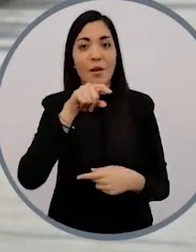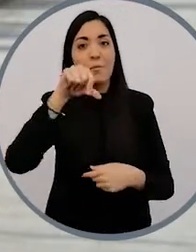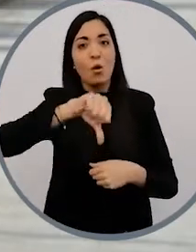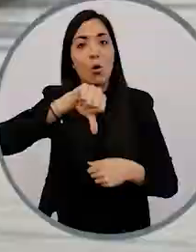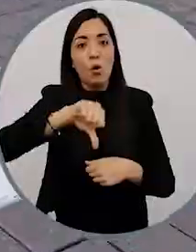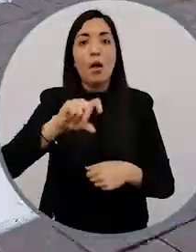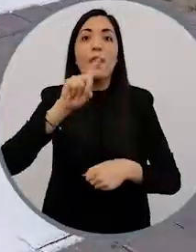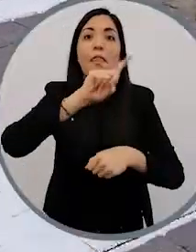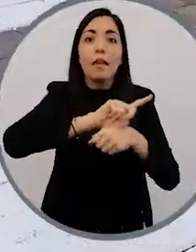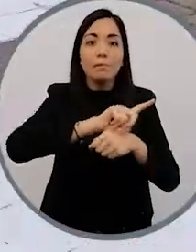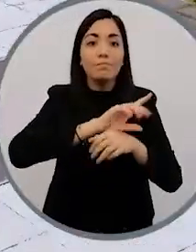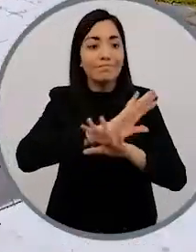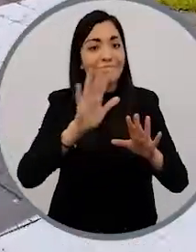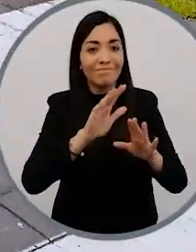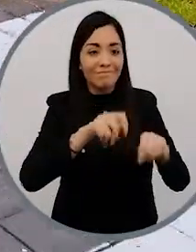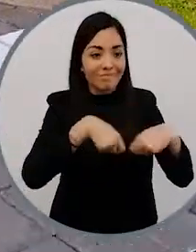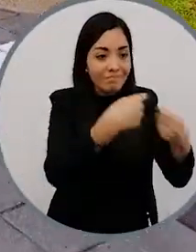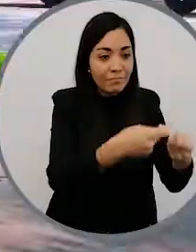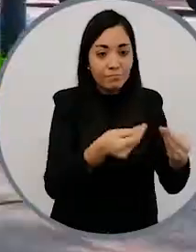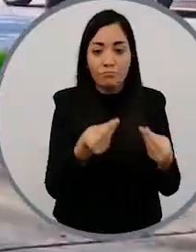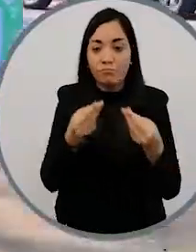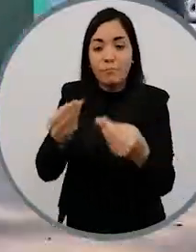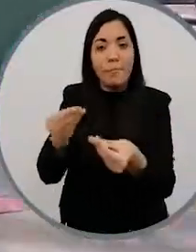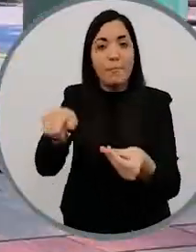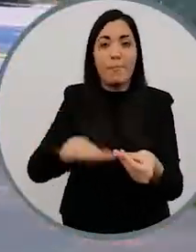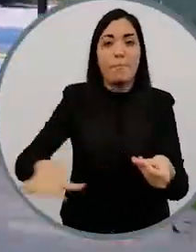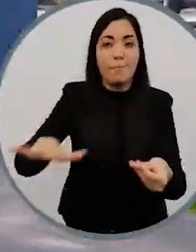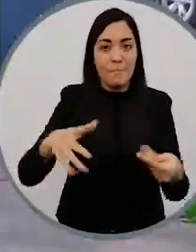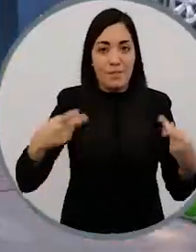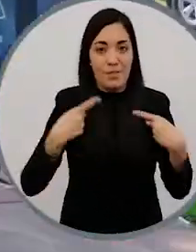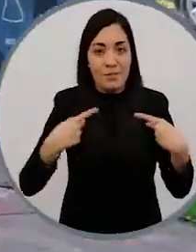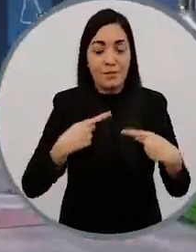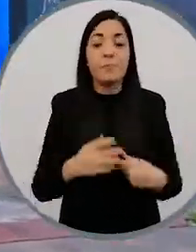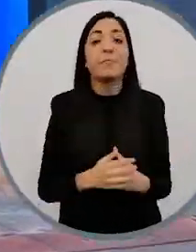que siempre estén como el día de hoy, el día que se inaugura, el día que se entrega a los vecinos.